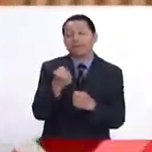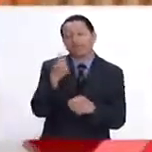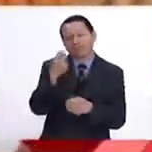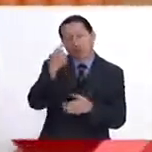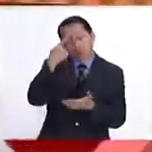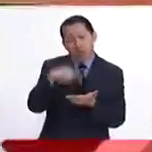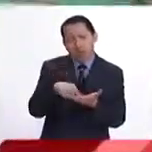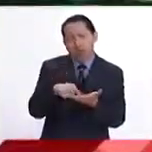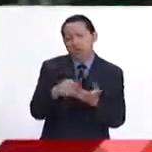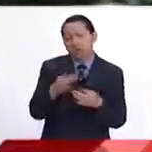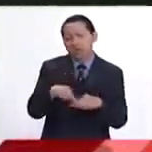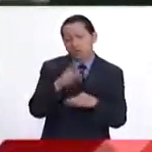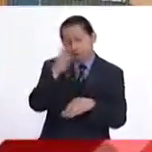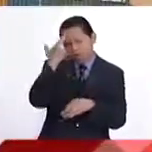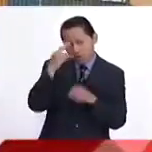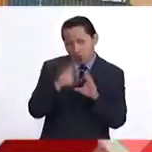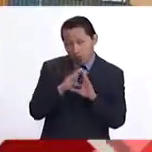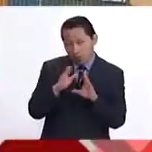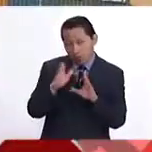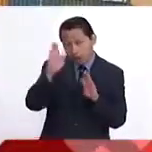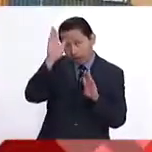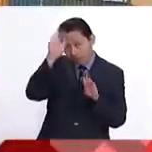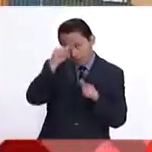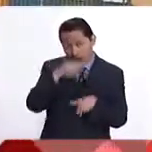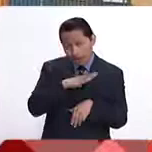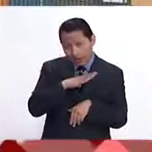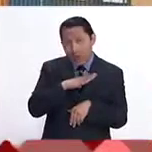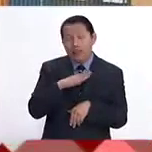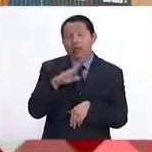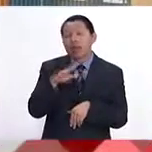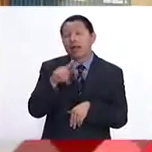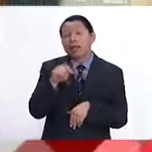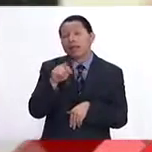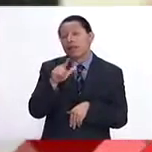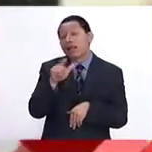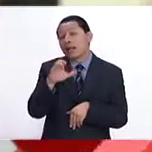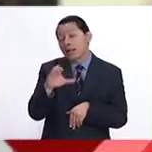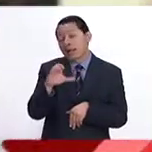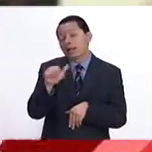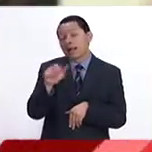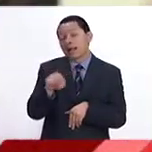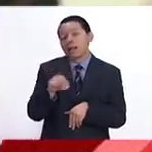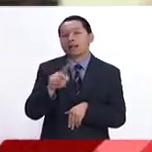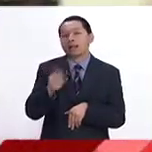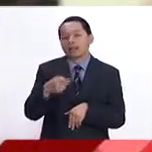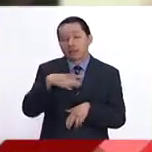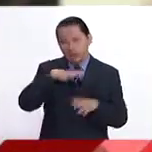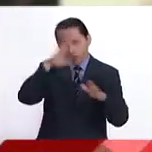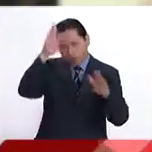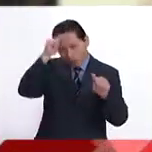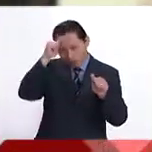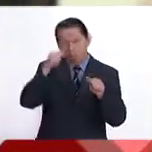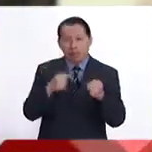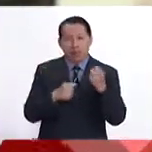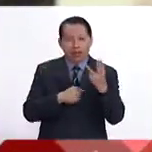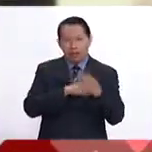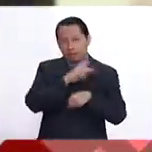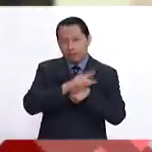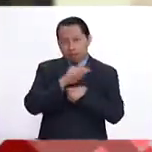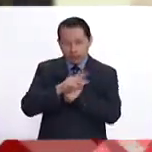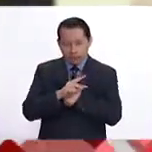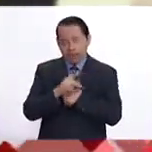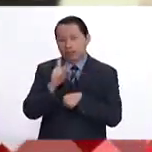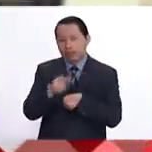pena recordar que el acuerdo que hay es que el TLC es un acuerdo de los tres países. No